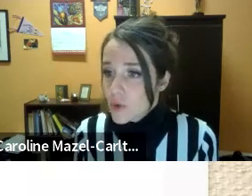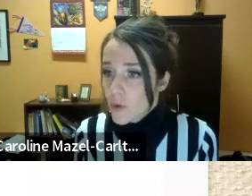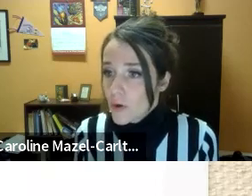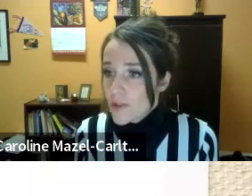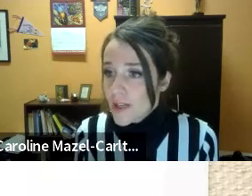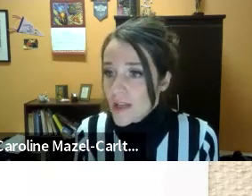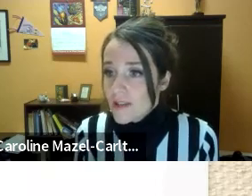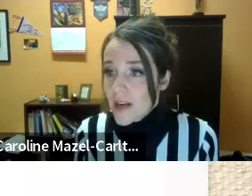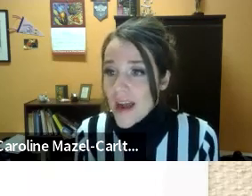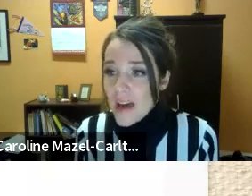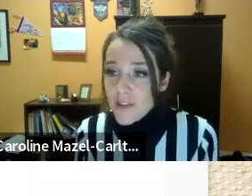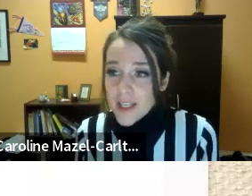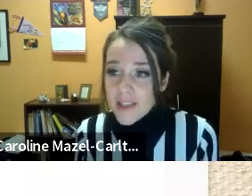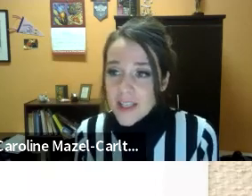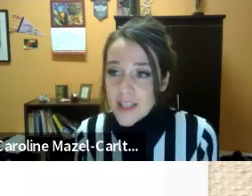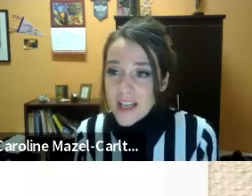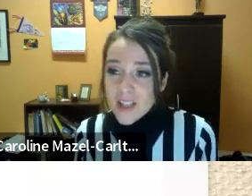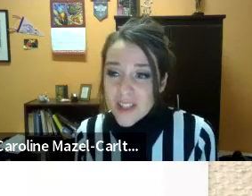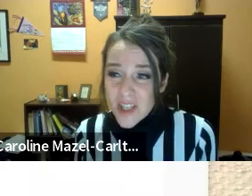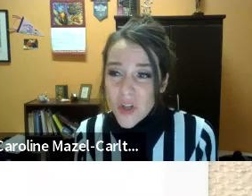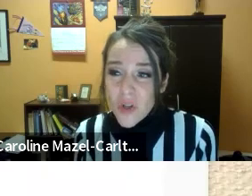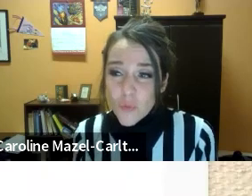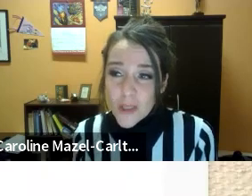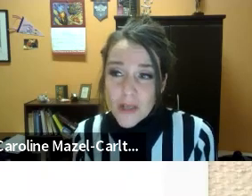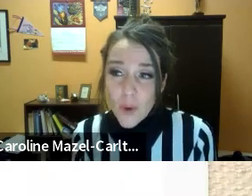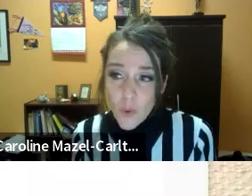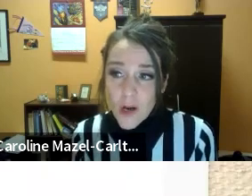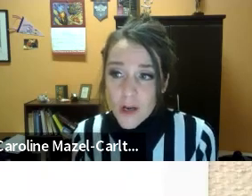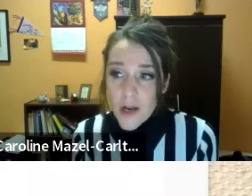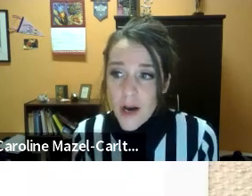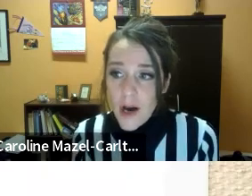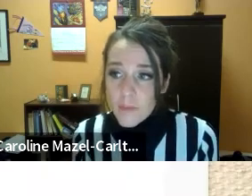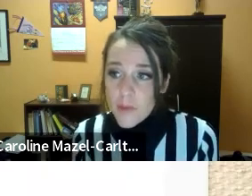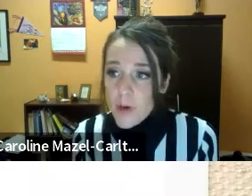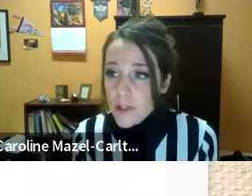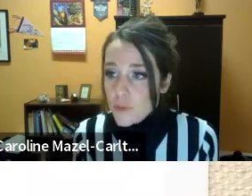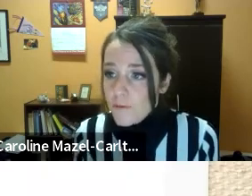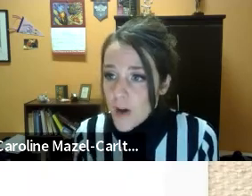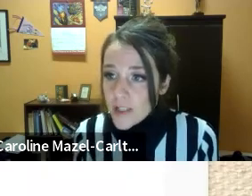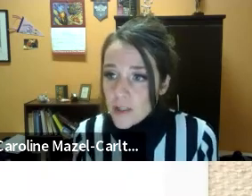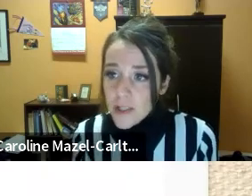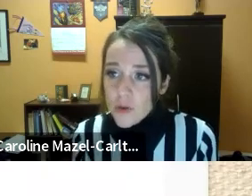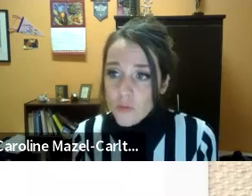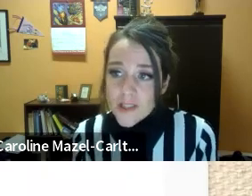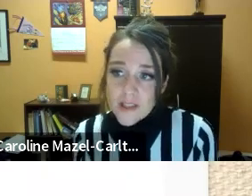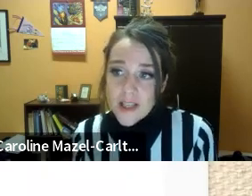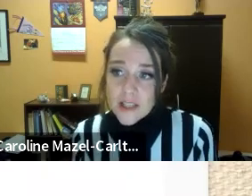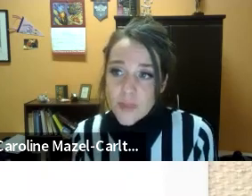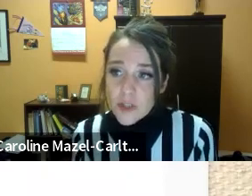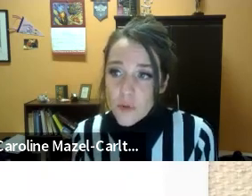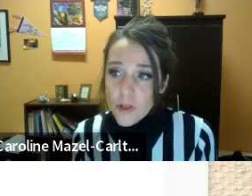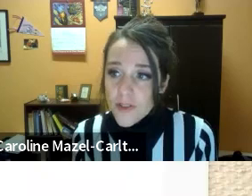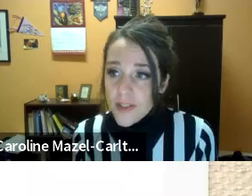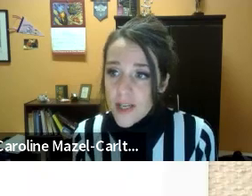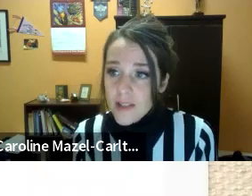con mucha inversión en estas herramientas, pero realmente la ayuda está muy